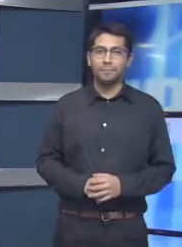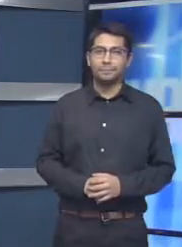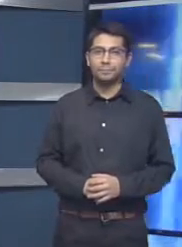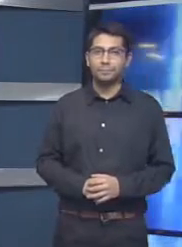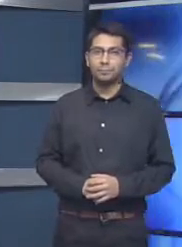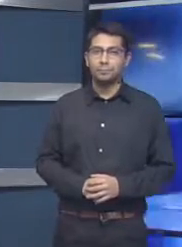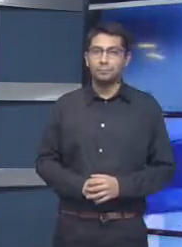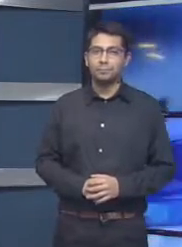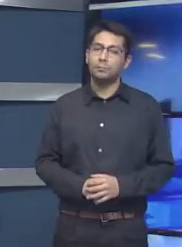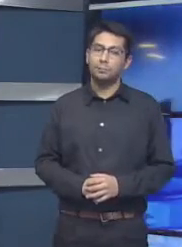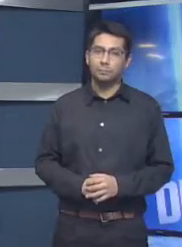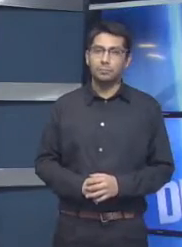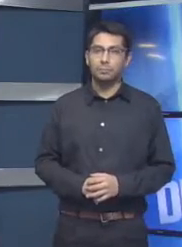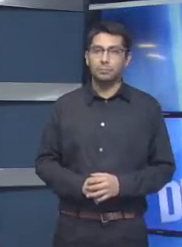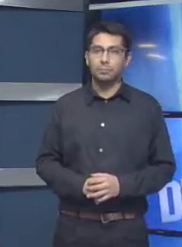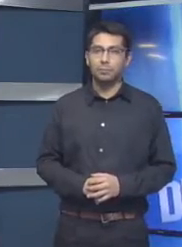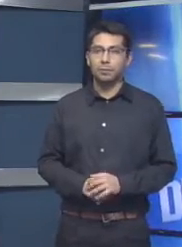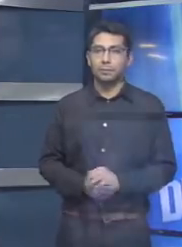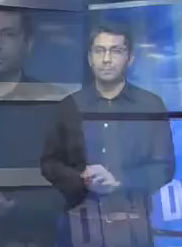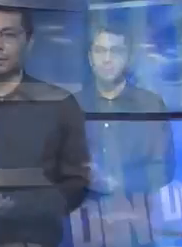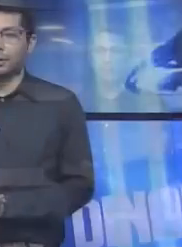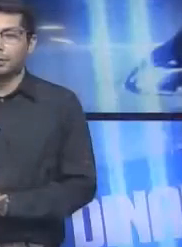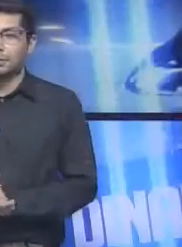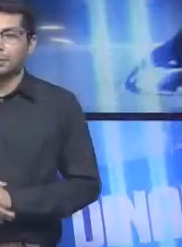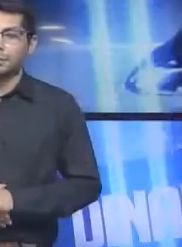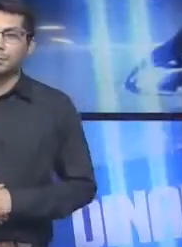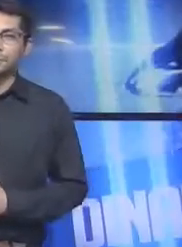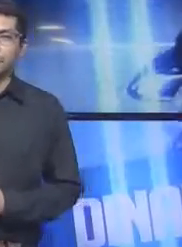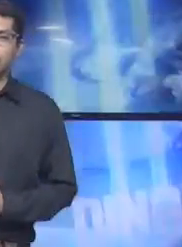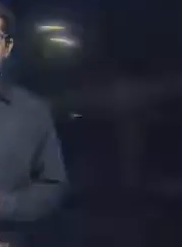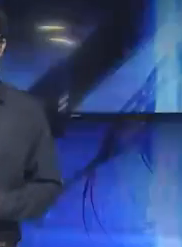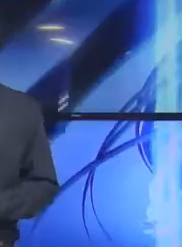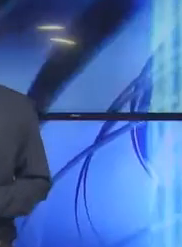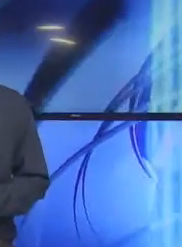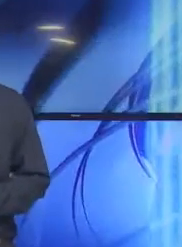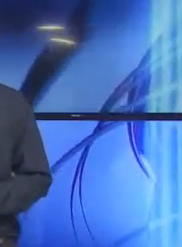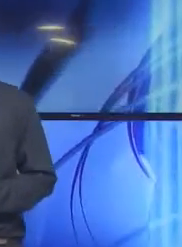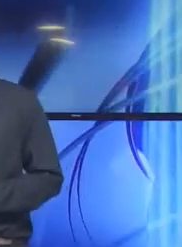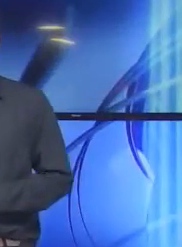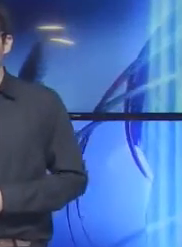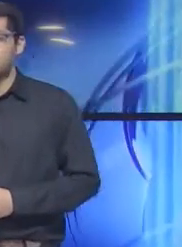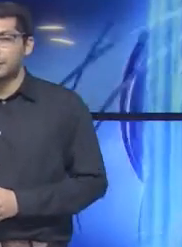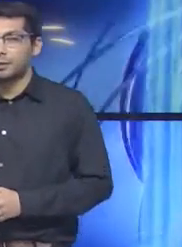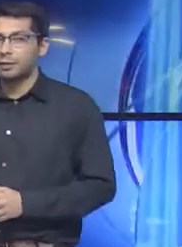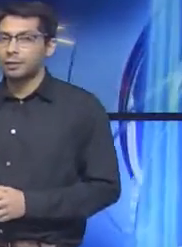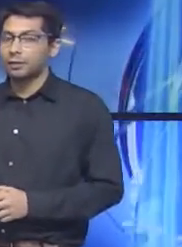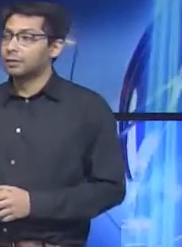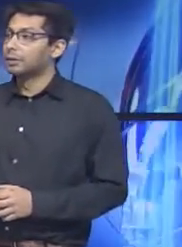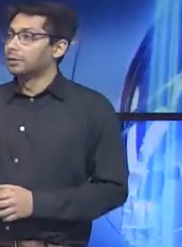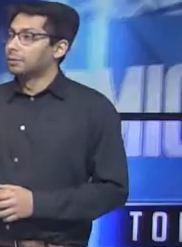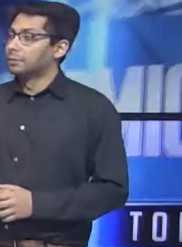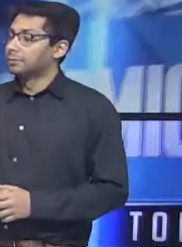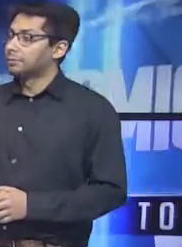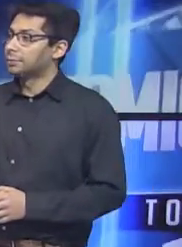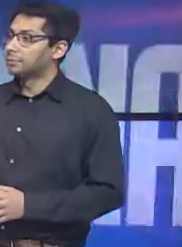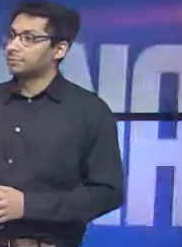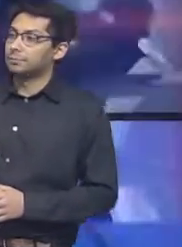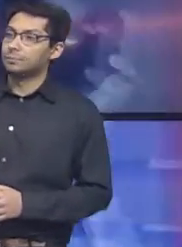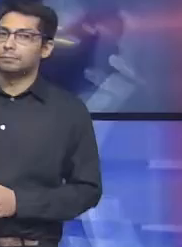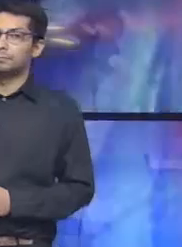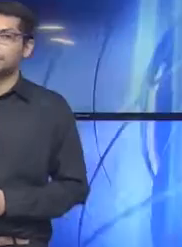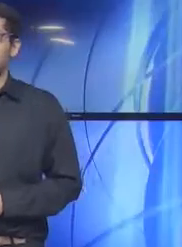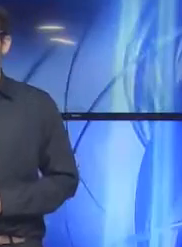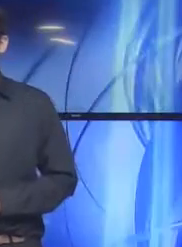contrario, un placer charlar con ustedes. Un abrazo. Un fuerte abrazo, hasta otro momento. Muchas gracias, Guillermo. Buenas noches. Muy bien, Guillermo Cabrera, de la CAME en San